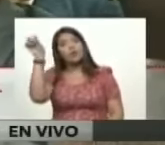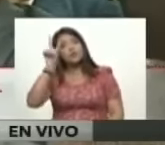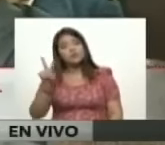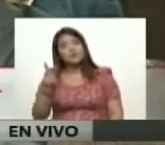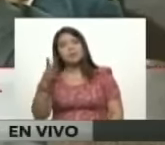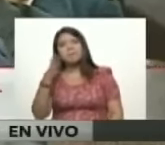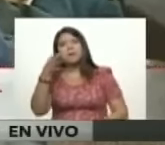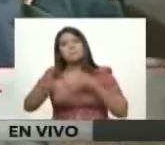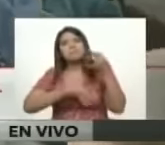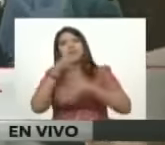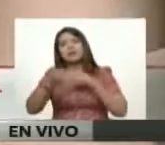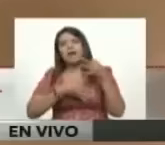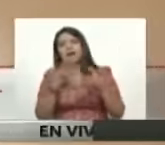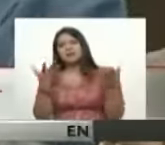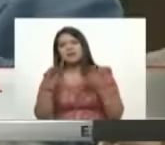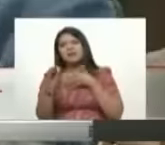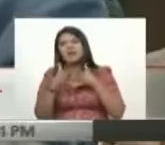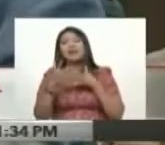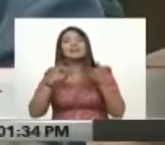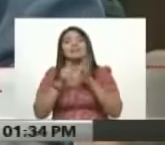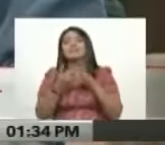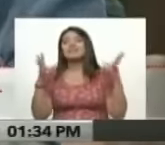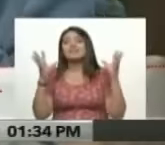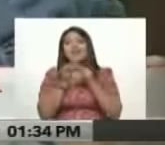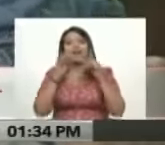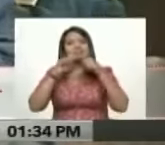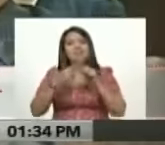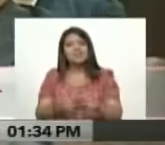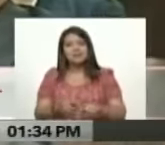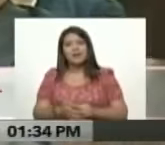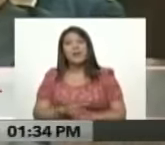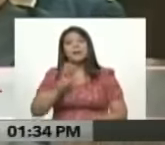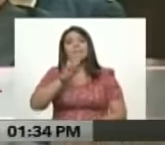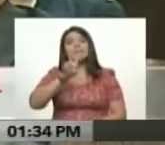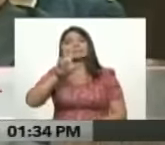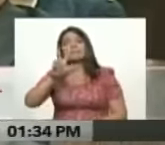idea de lo que esa cifra significa,